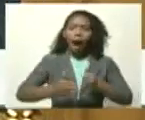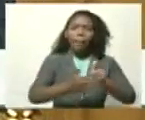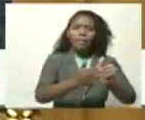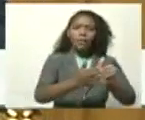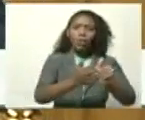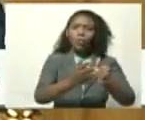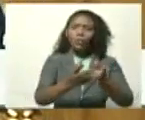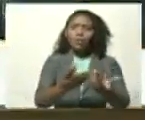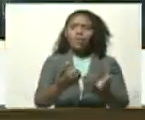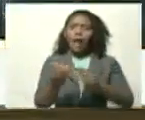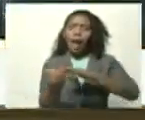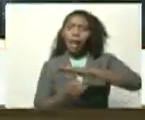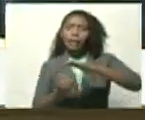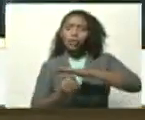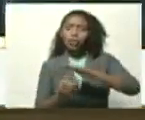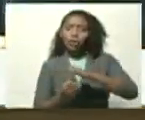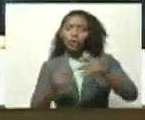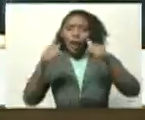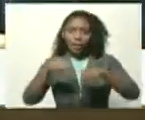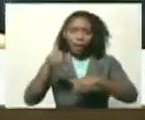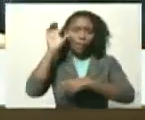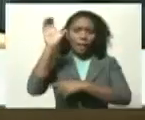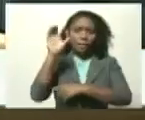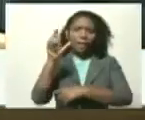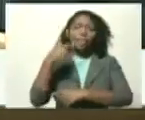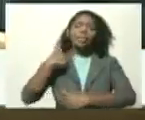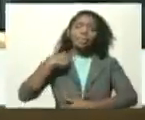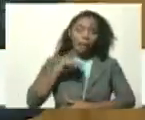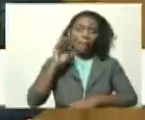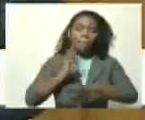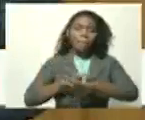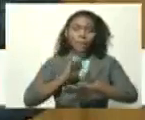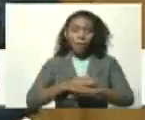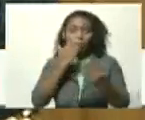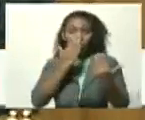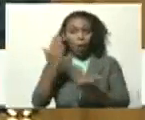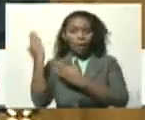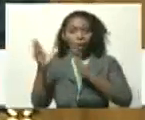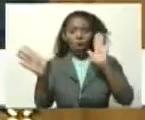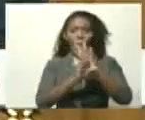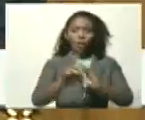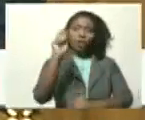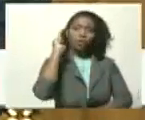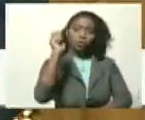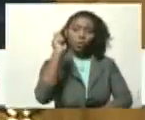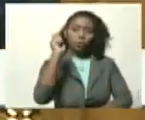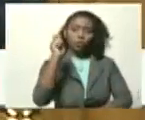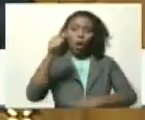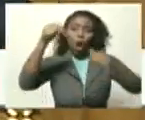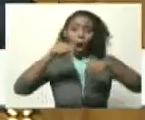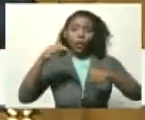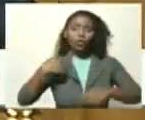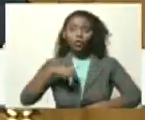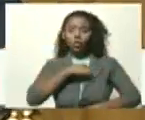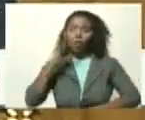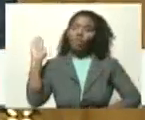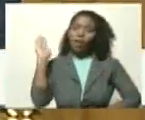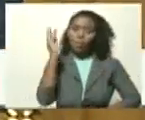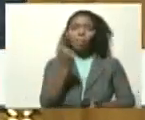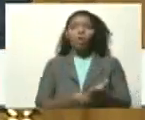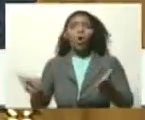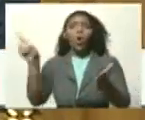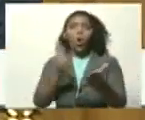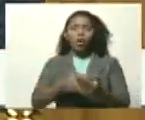reinstitucionalización del país tiene que pasar por esto, por esta Constitución. Y hoy nosotros venimos a ratificar